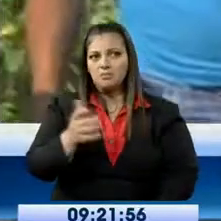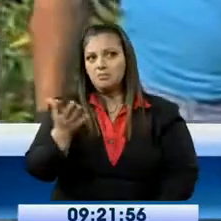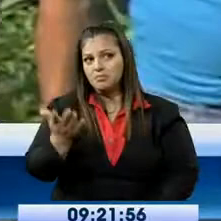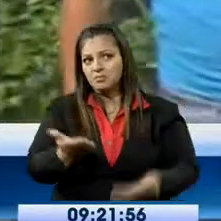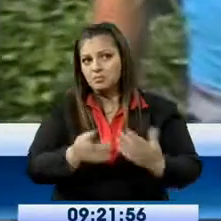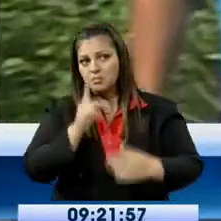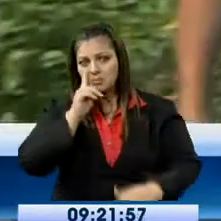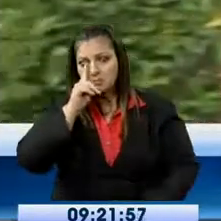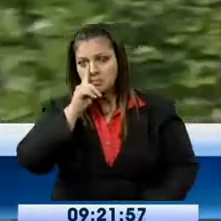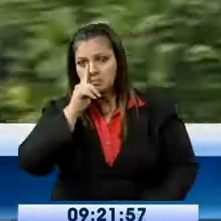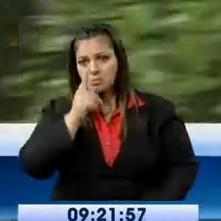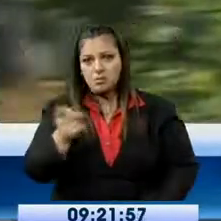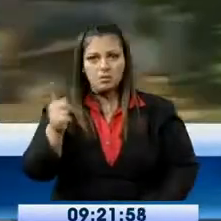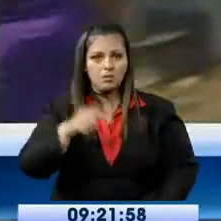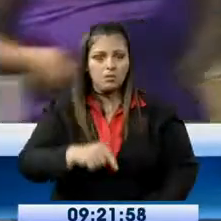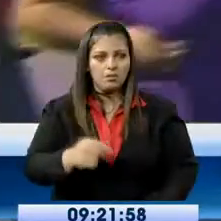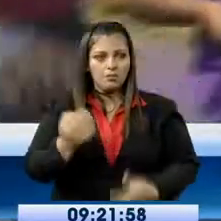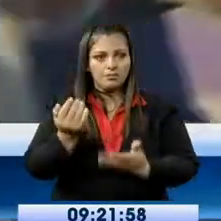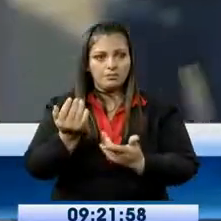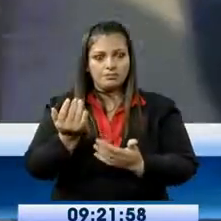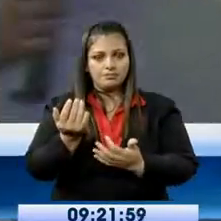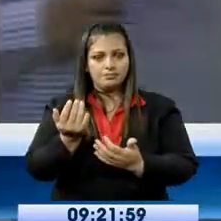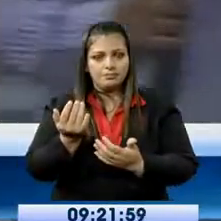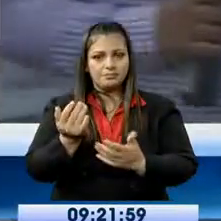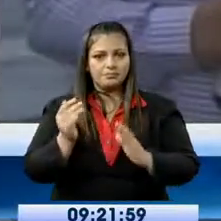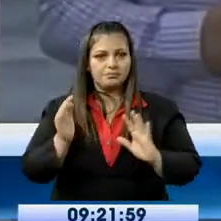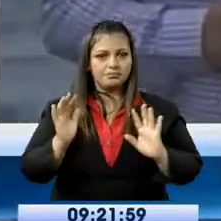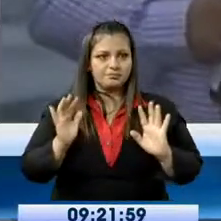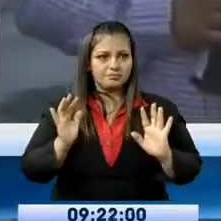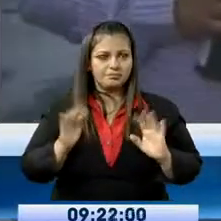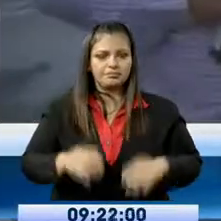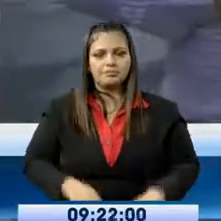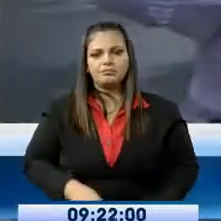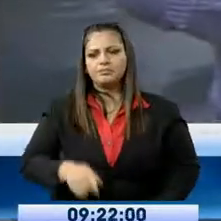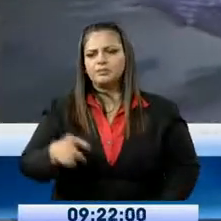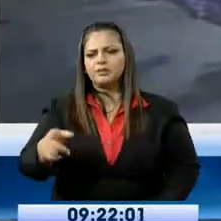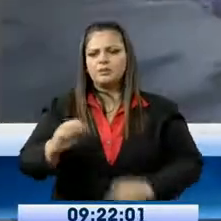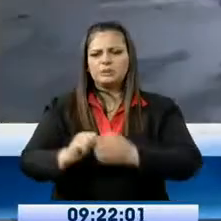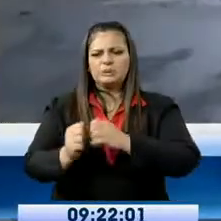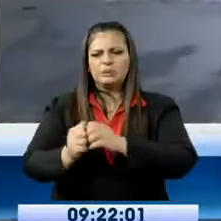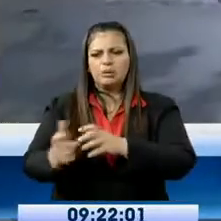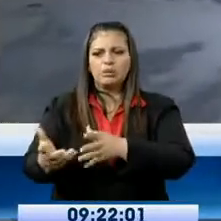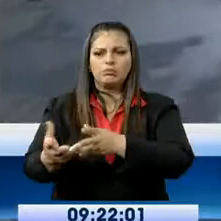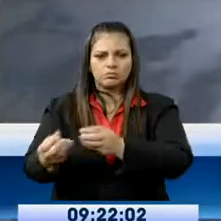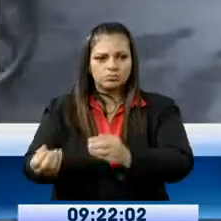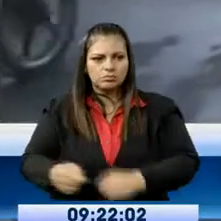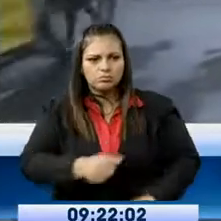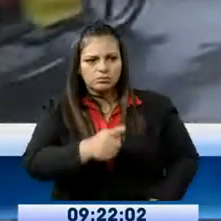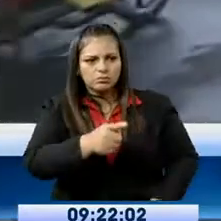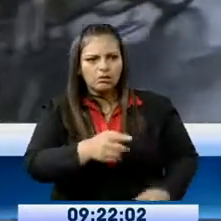ya en unos minutos, espero y hago votos por eso, también se repare. Bueno, los vecinos también van a guiar a eso